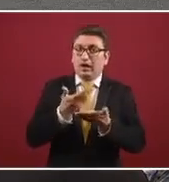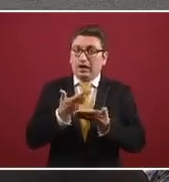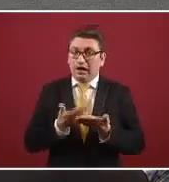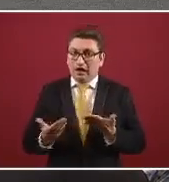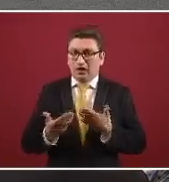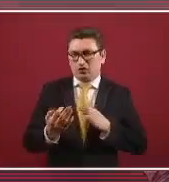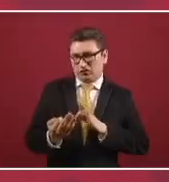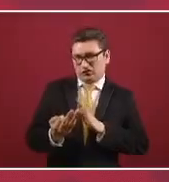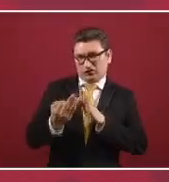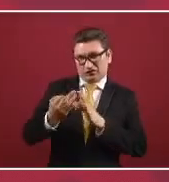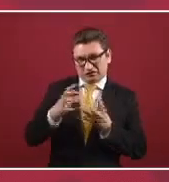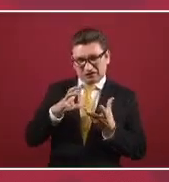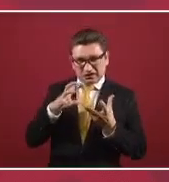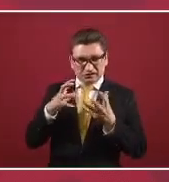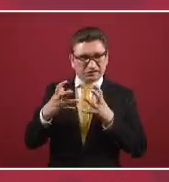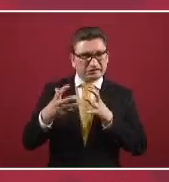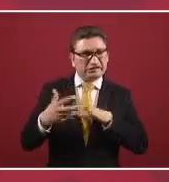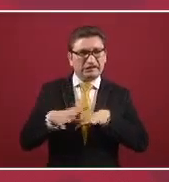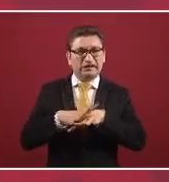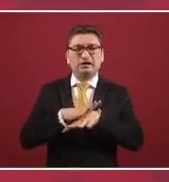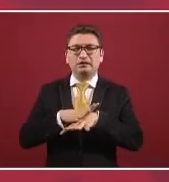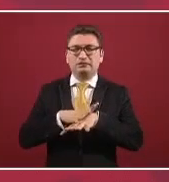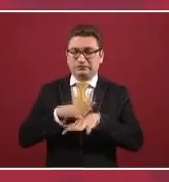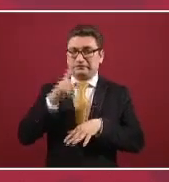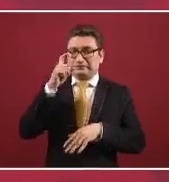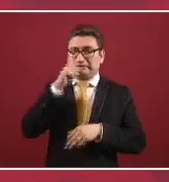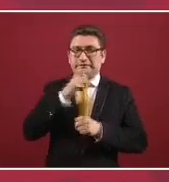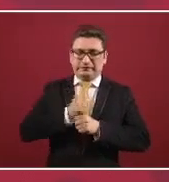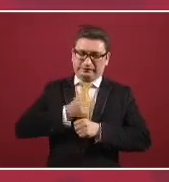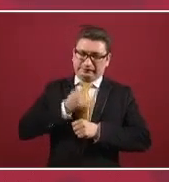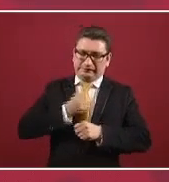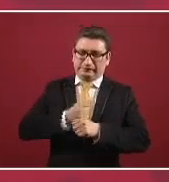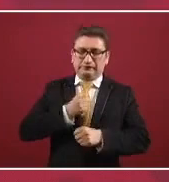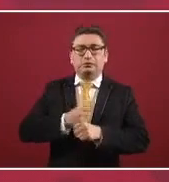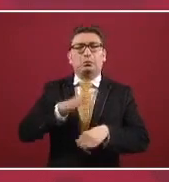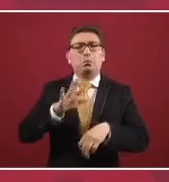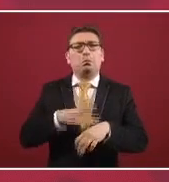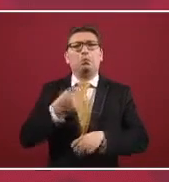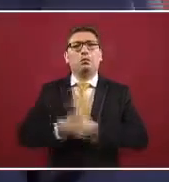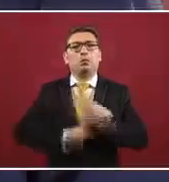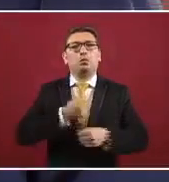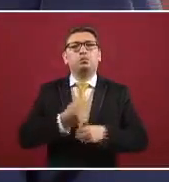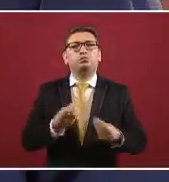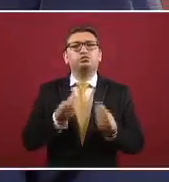enfrentarlo, porque fueron muchos años, 36 años,